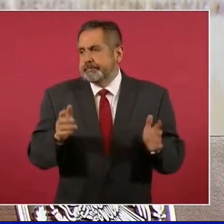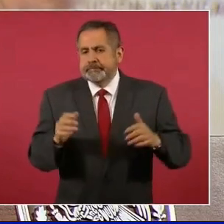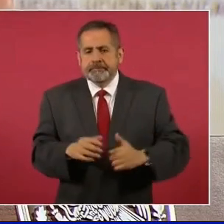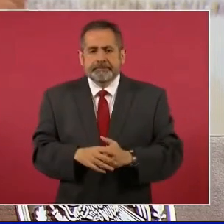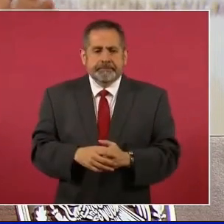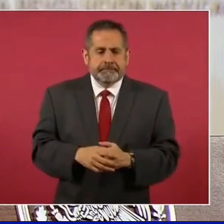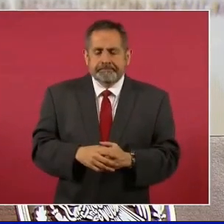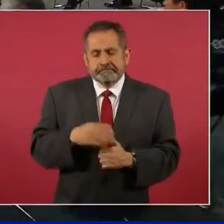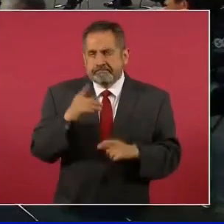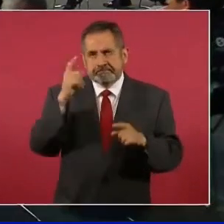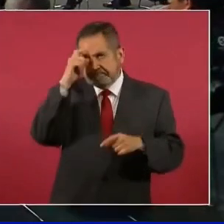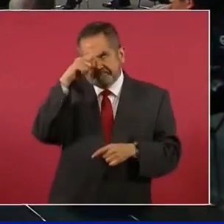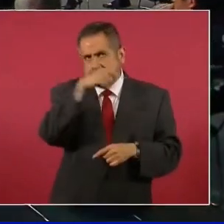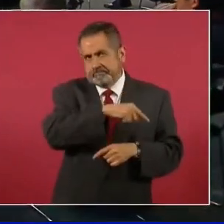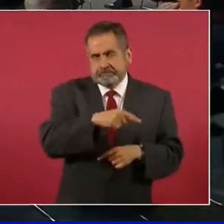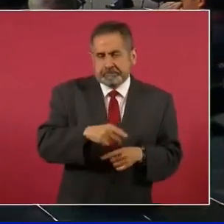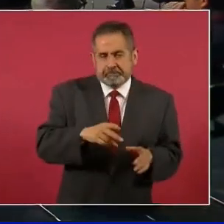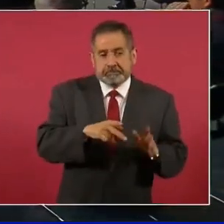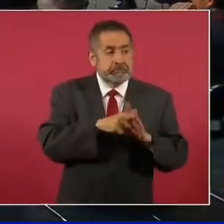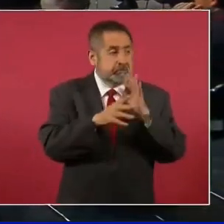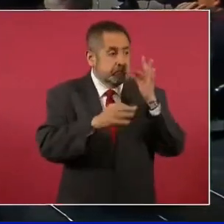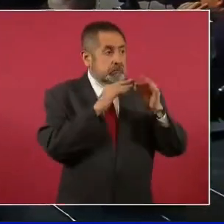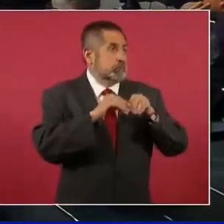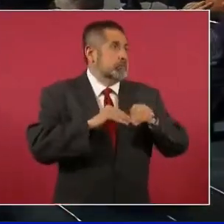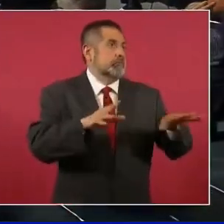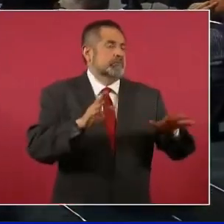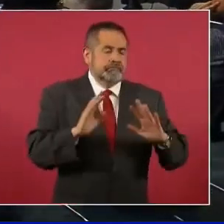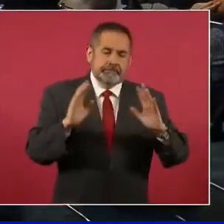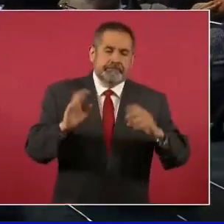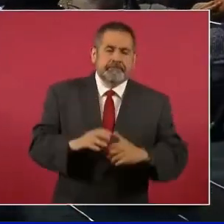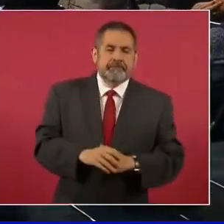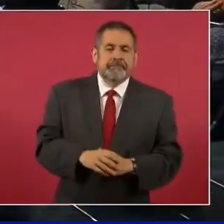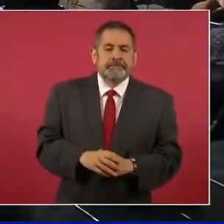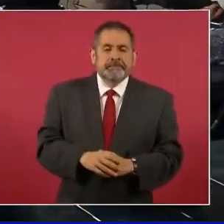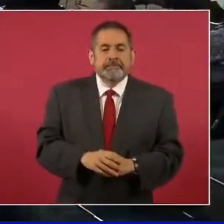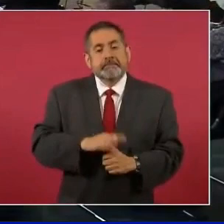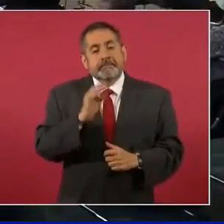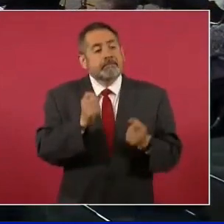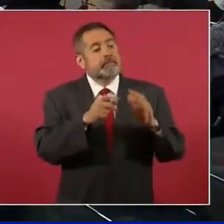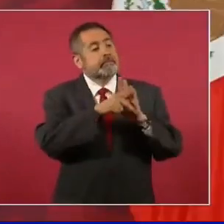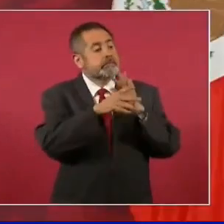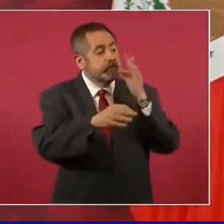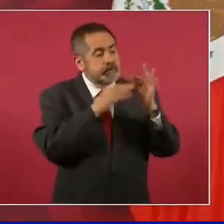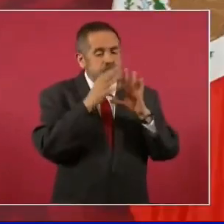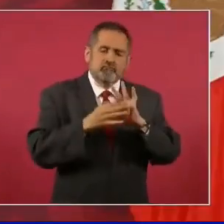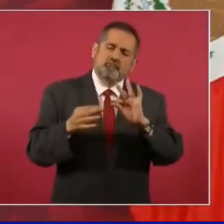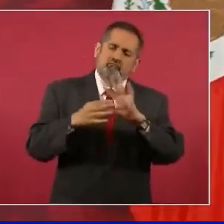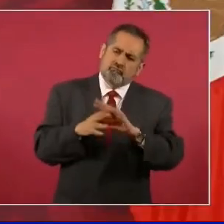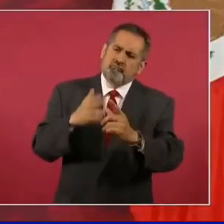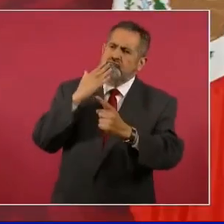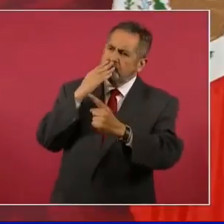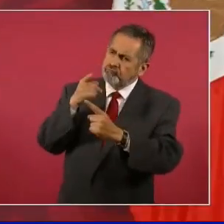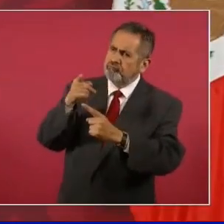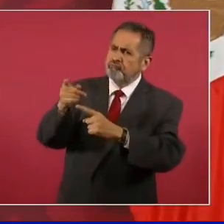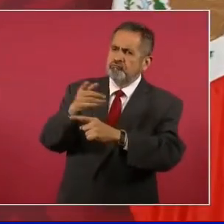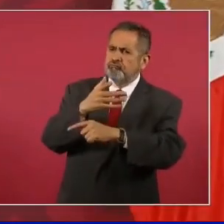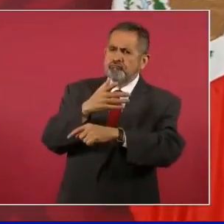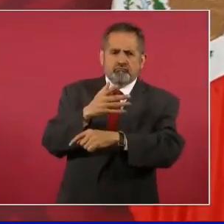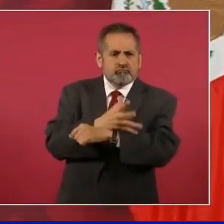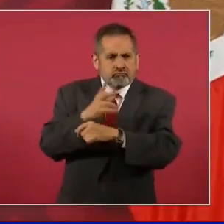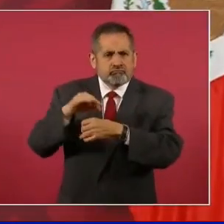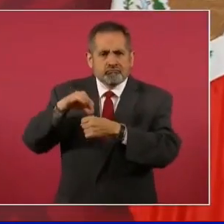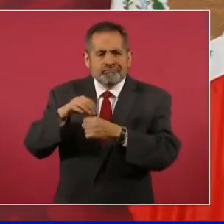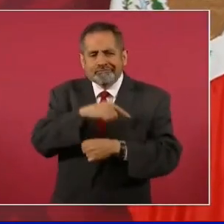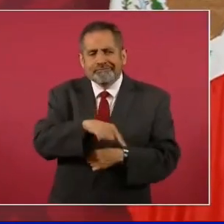Está muy difícil que haya salido en algún periódico, que lo haya comentado. Pero lo